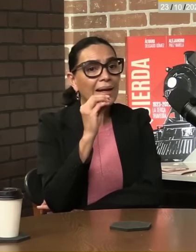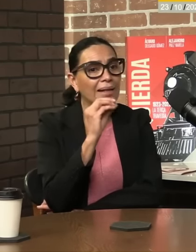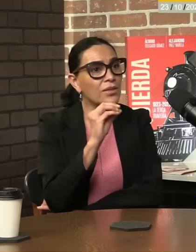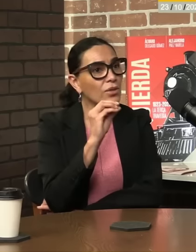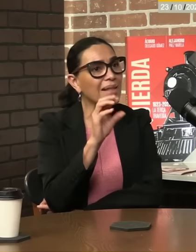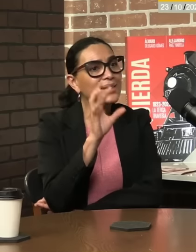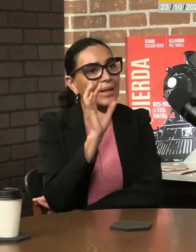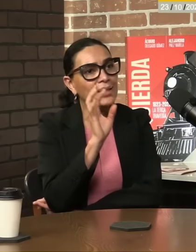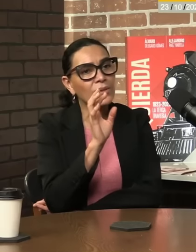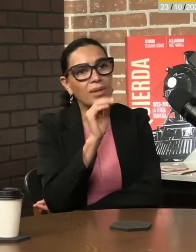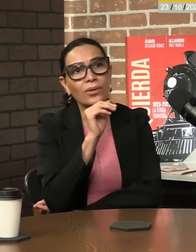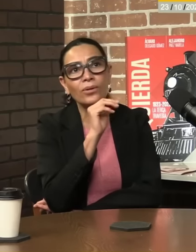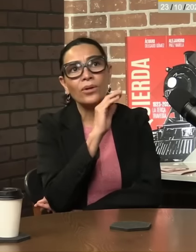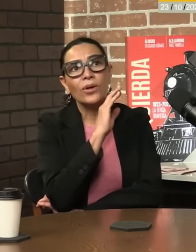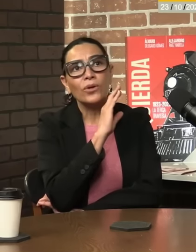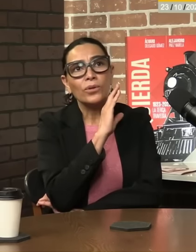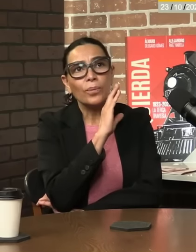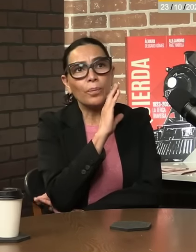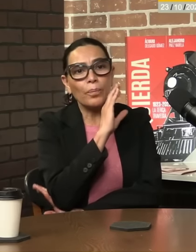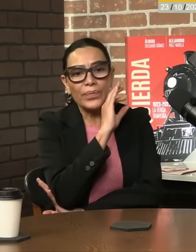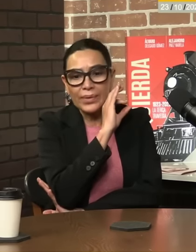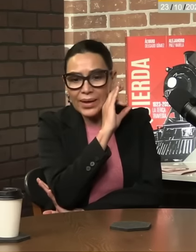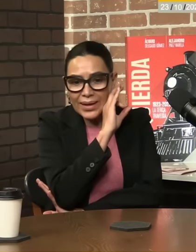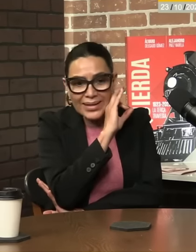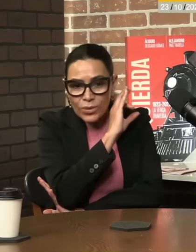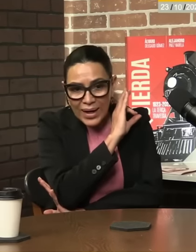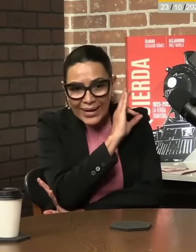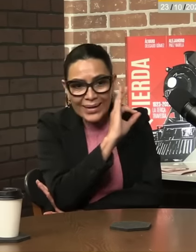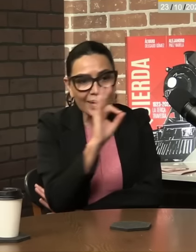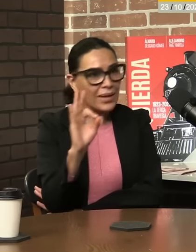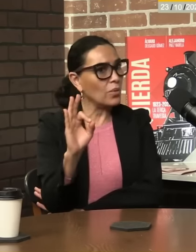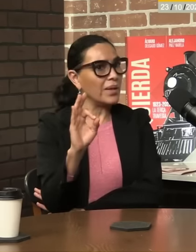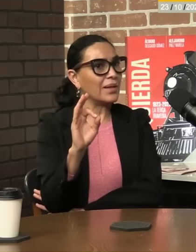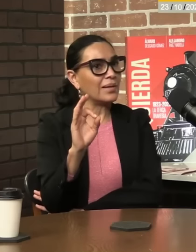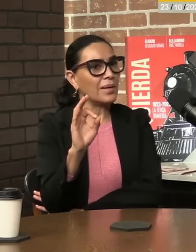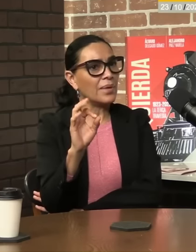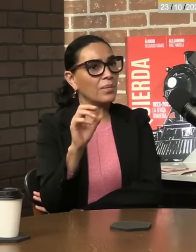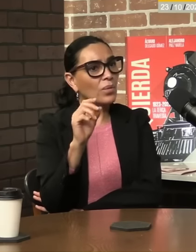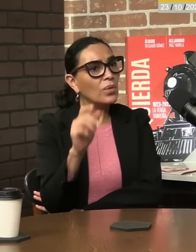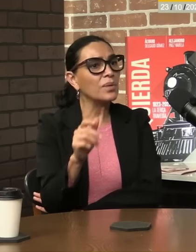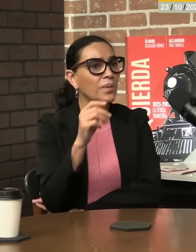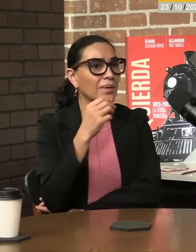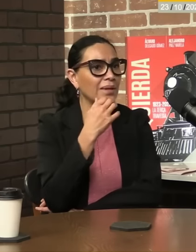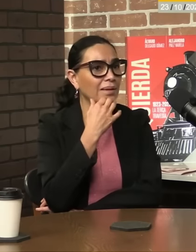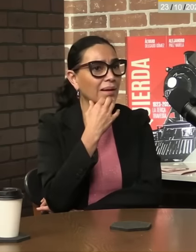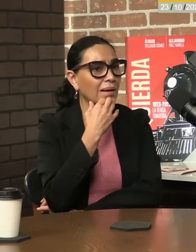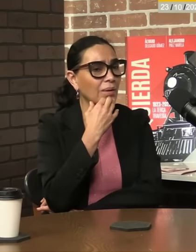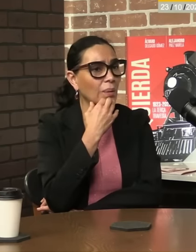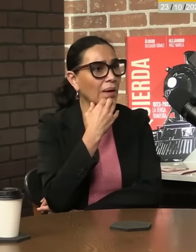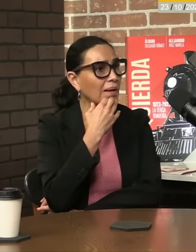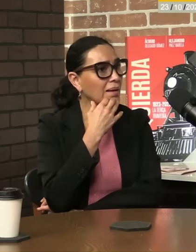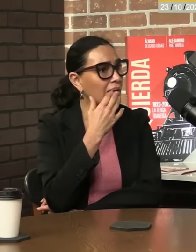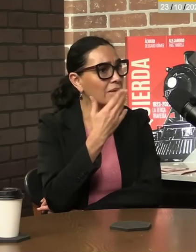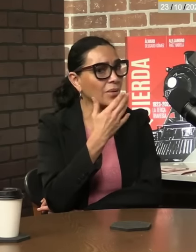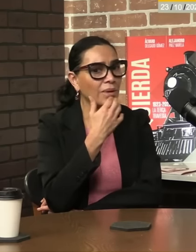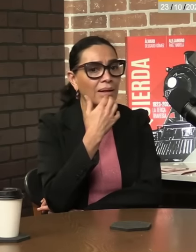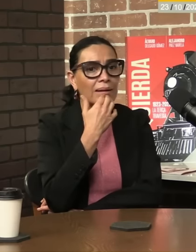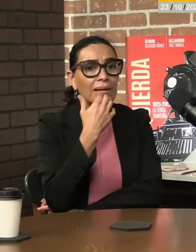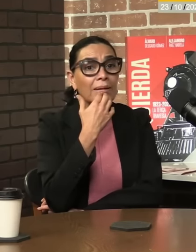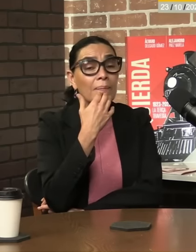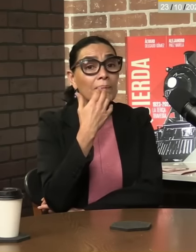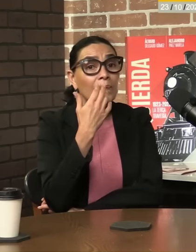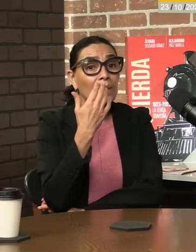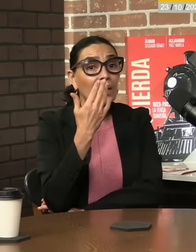los silencios El silencio es algo es una línea argumental también muy importante en la novela y en la